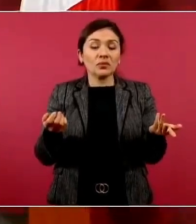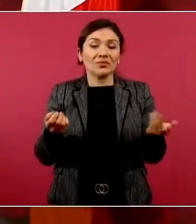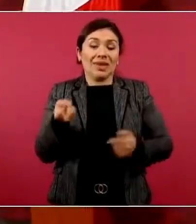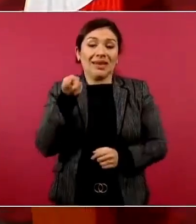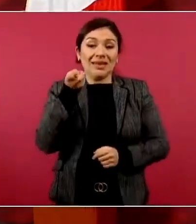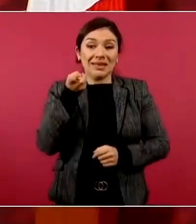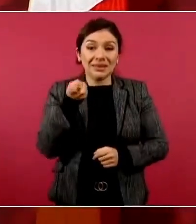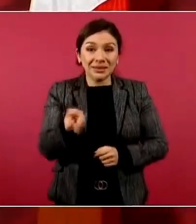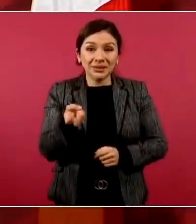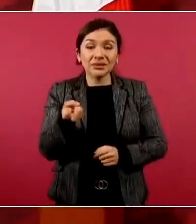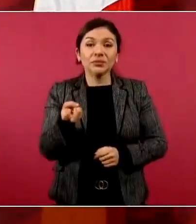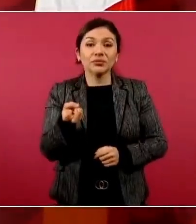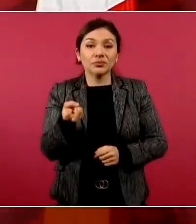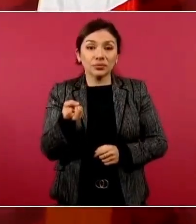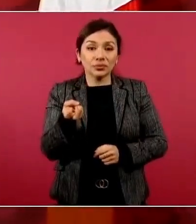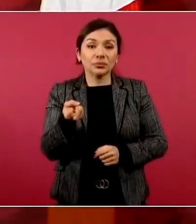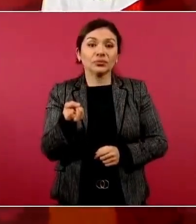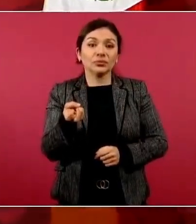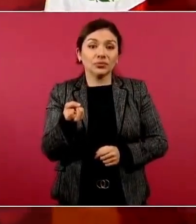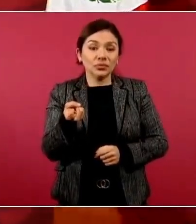algo